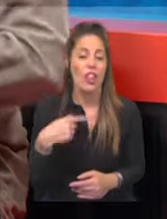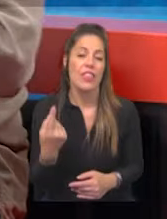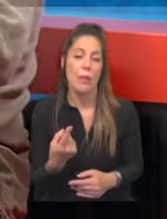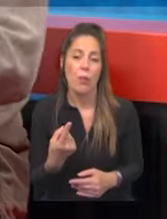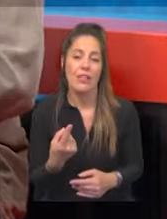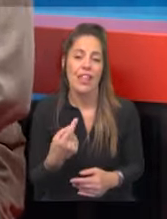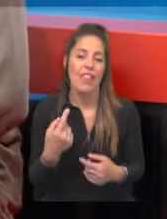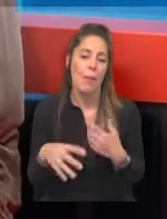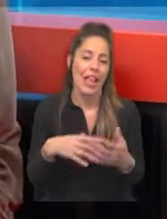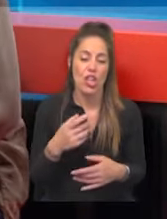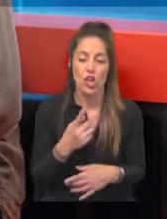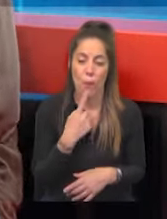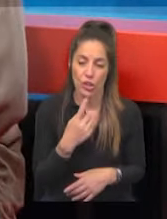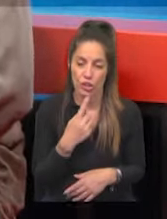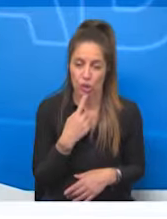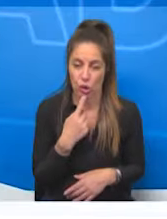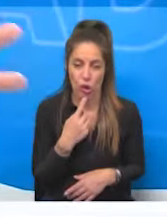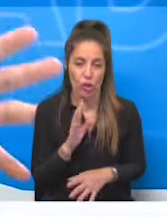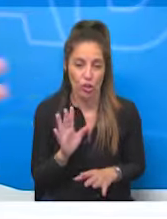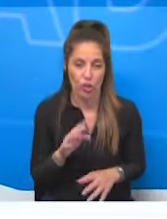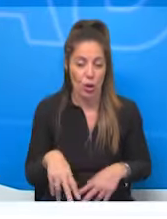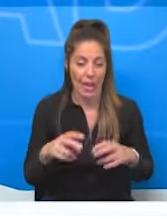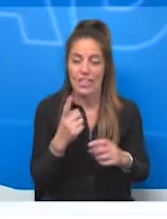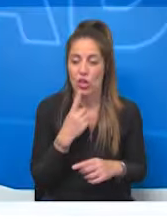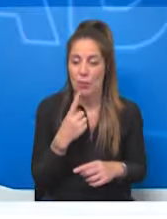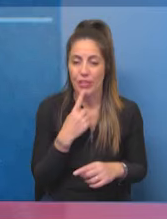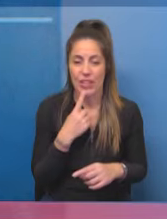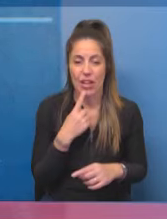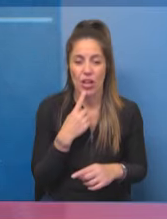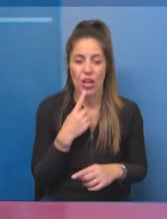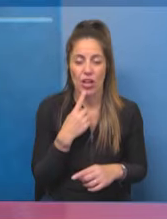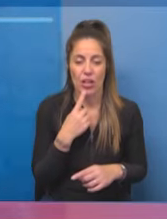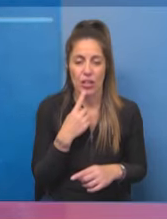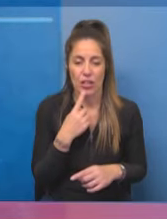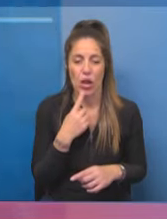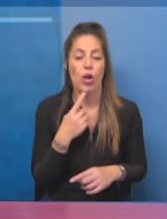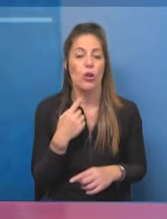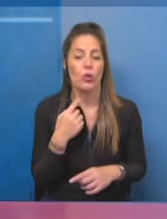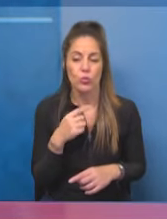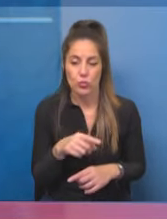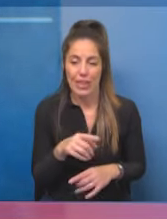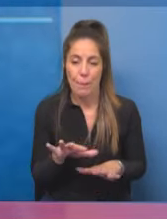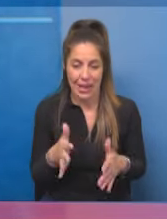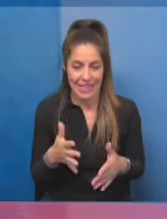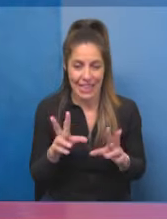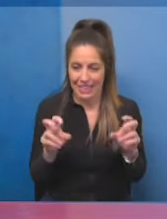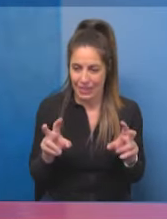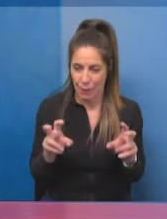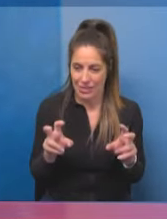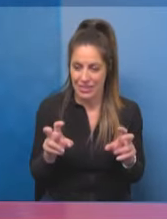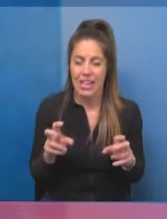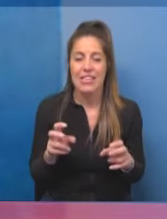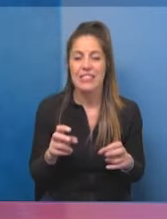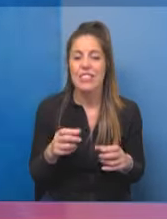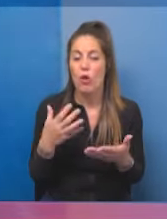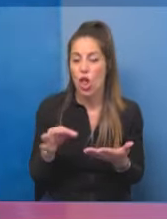Lio viste yo soy politólogo ustedes están en este último tiempo están ahí metidos la polémica Lo que pasa que hay temas que si vos